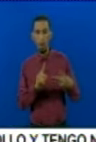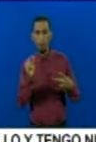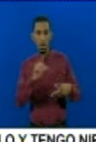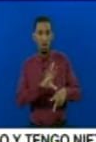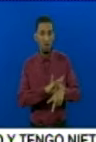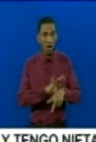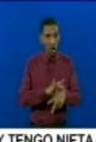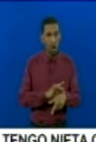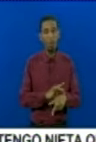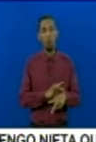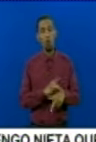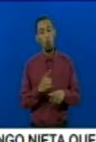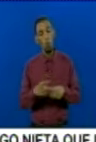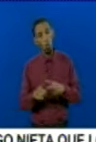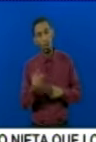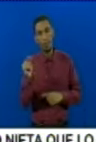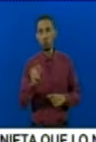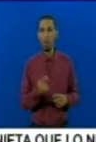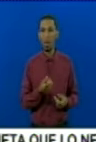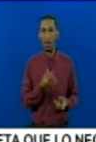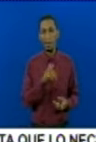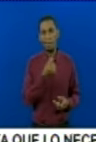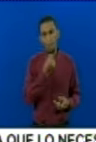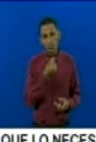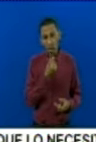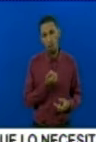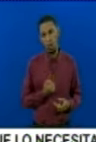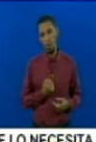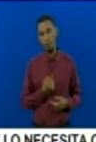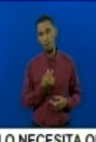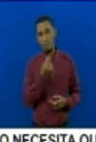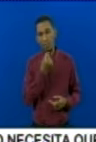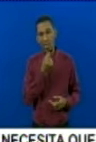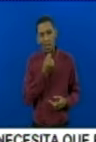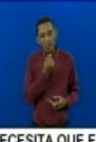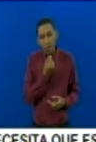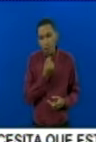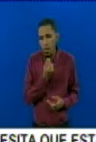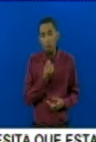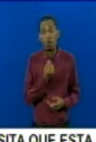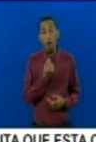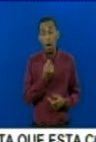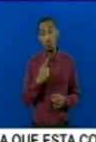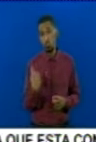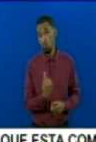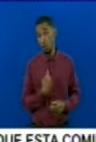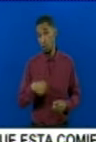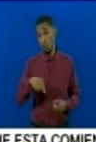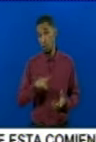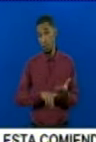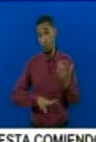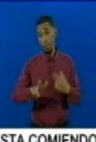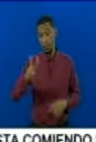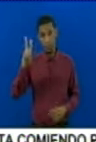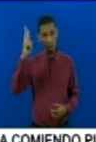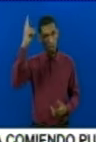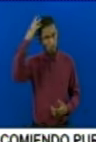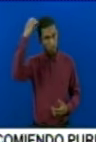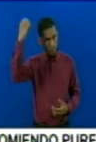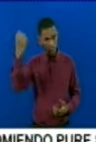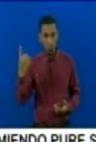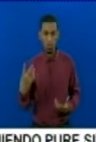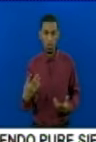también aquellas personas ancianas, centenarios. Estamos hablando que nosotros hoy en la provincia tenemos muchas